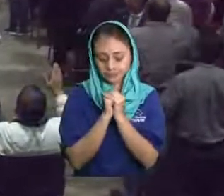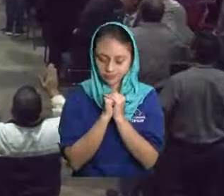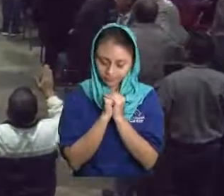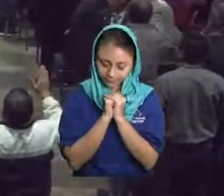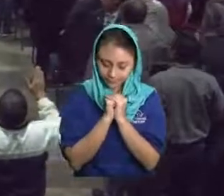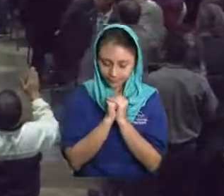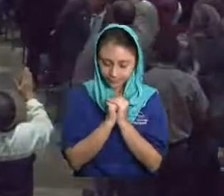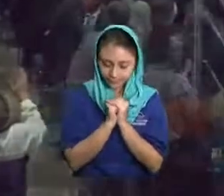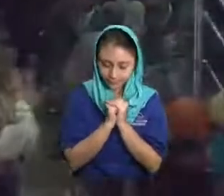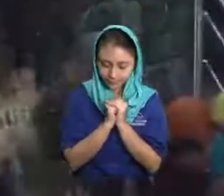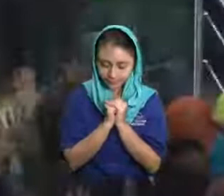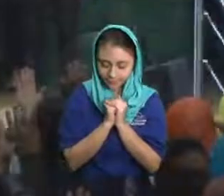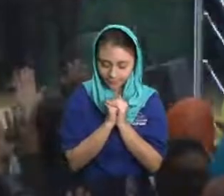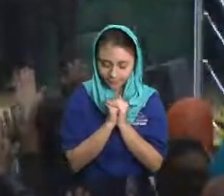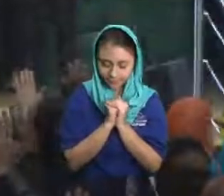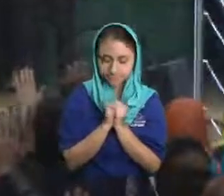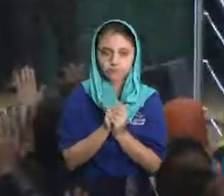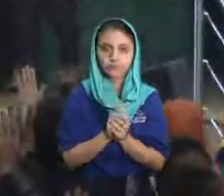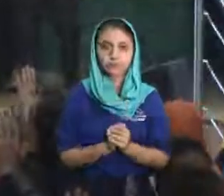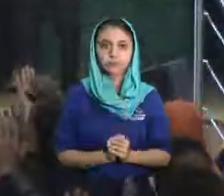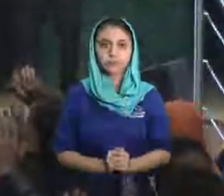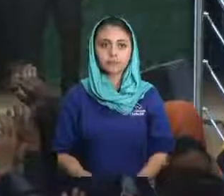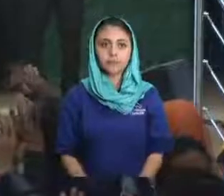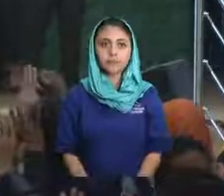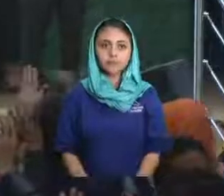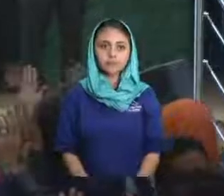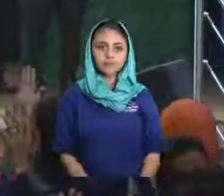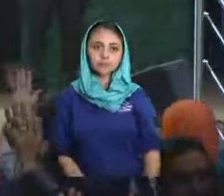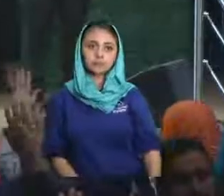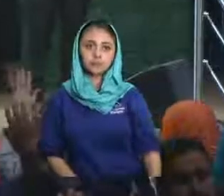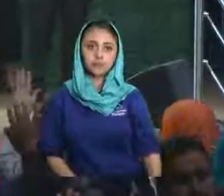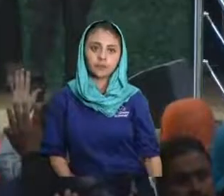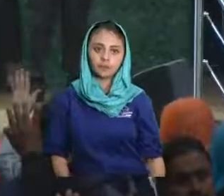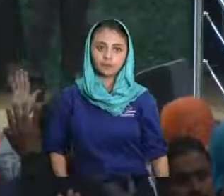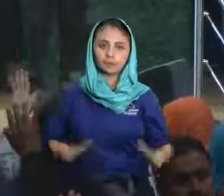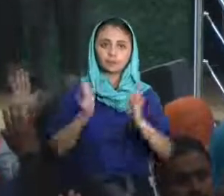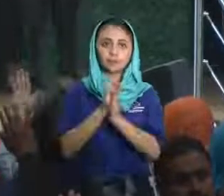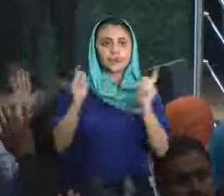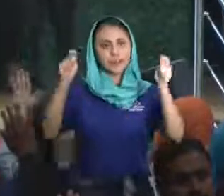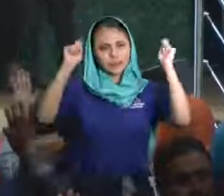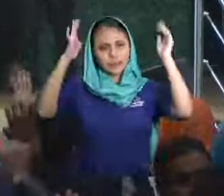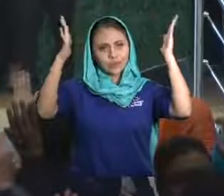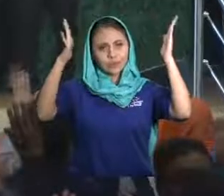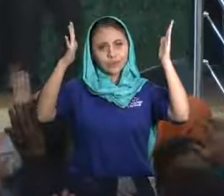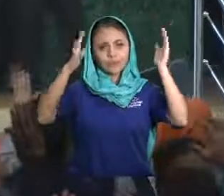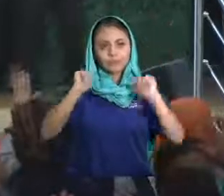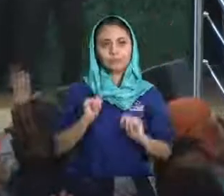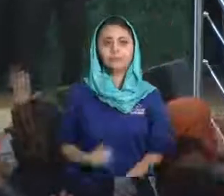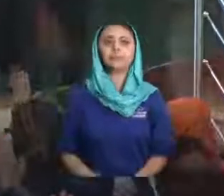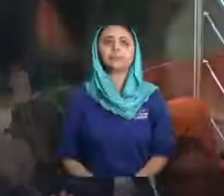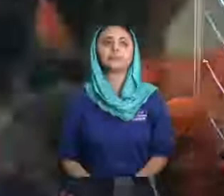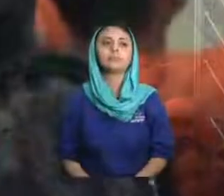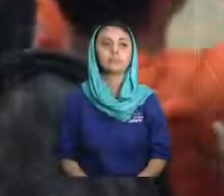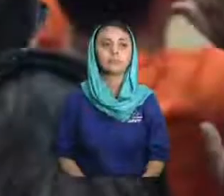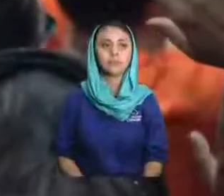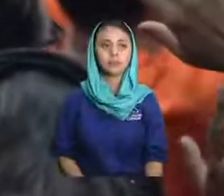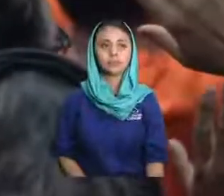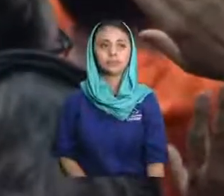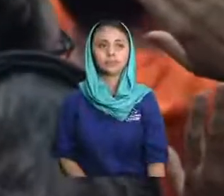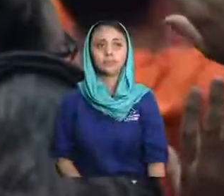de bendición. Viene una persona más. Gloria a Dios. Aleluya. Qué bueno es el Señor,